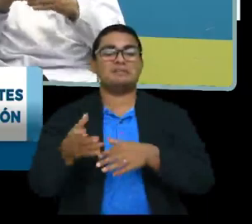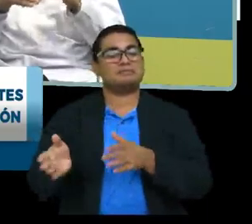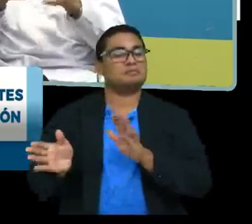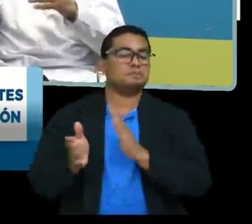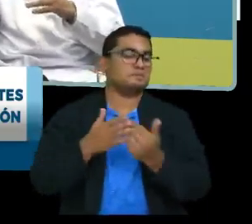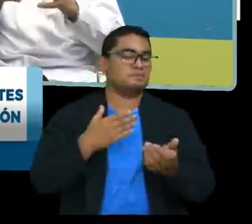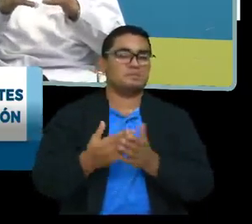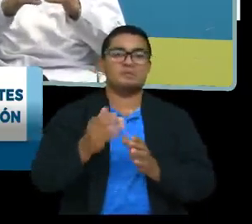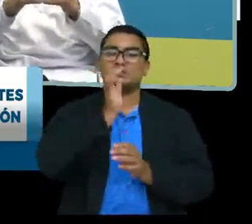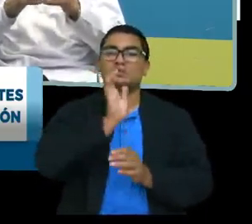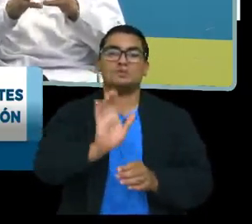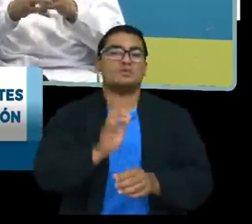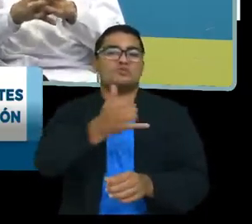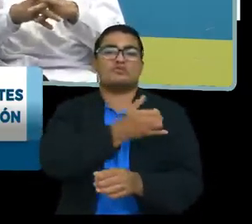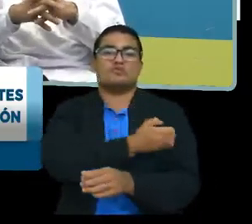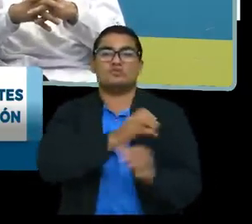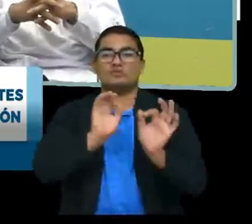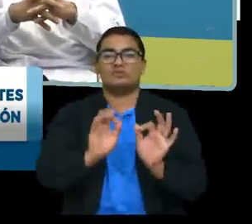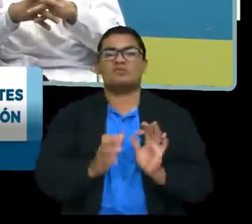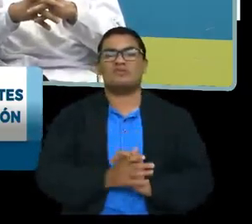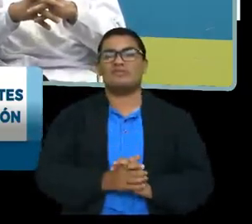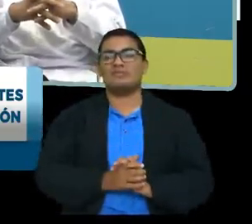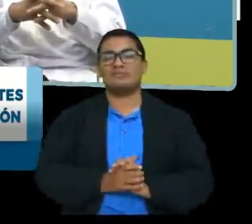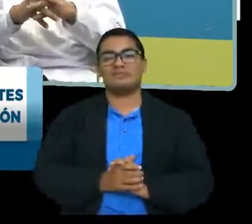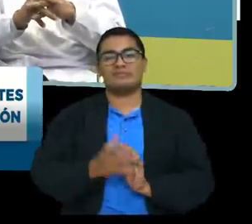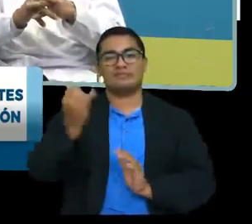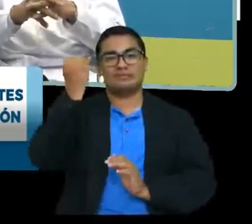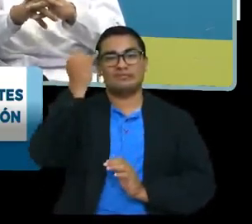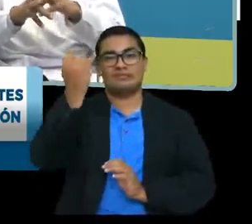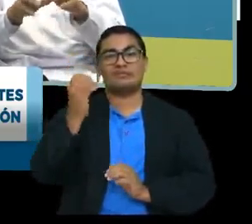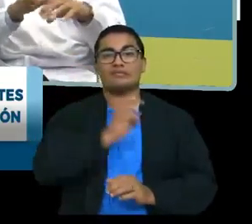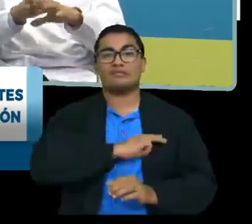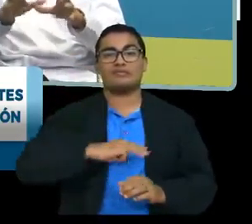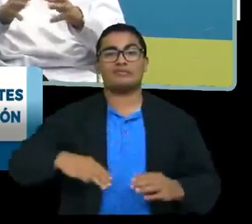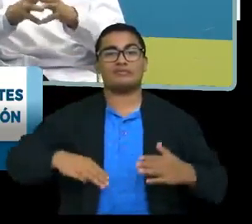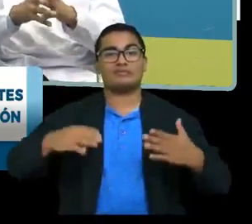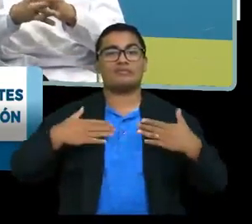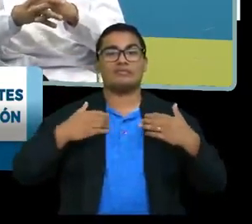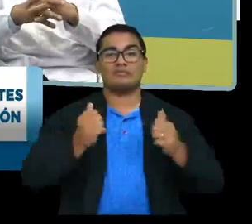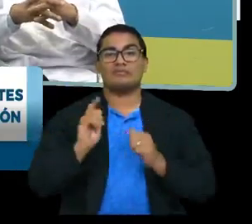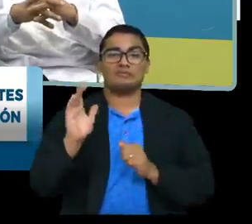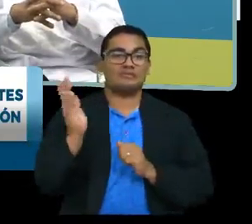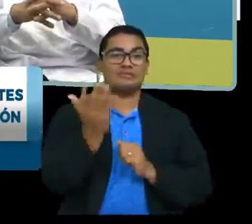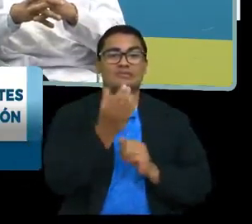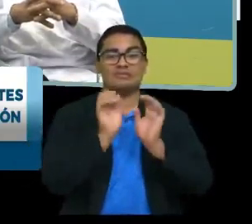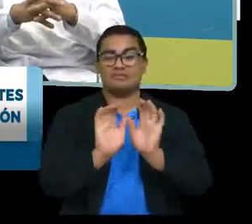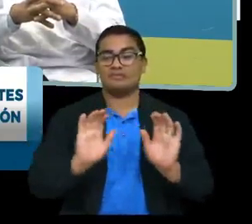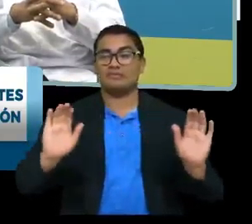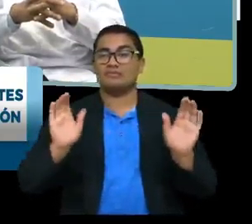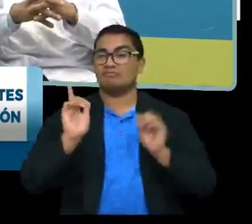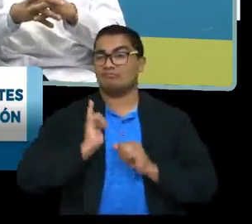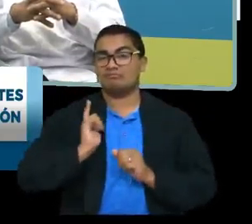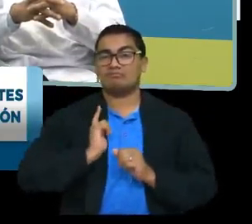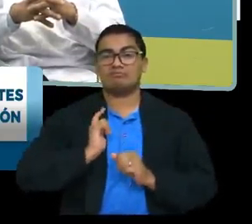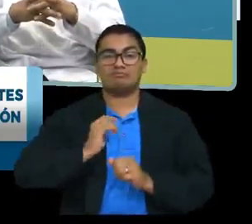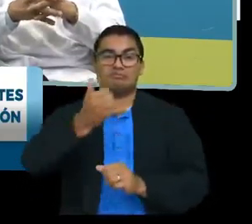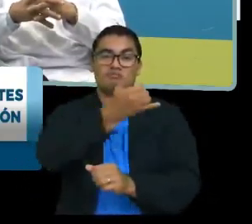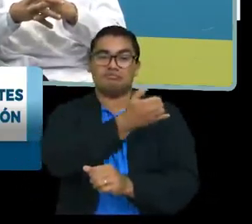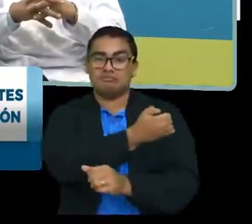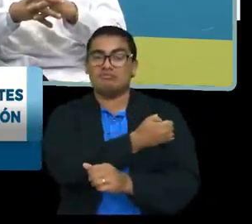que ir completando. La idea del Ministerio de Salud es que todos los niños tengan su esquema de vacunación